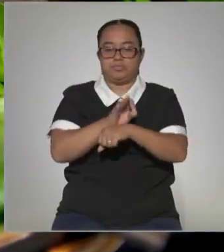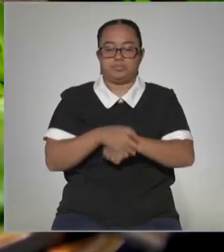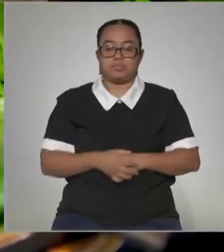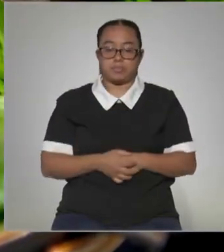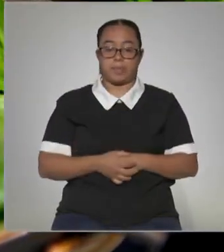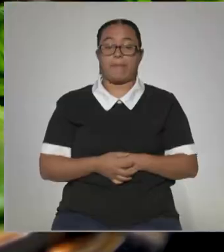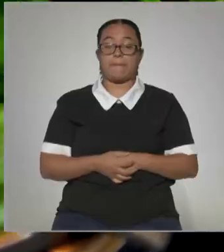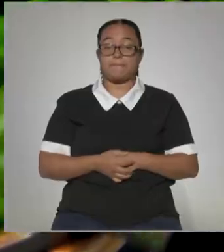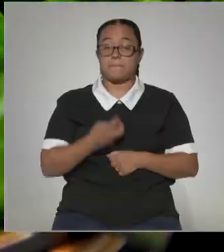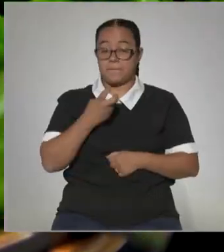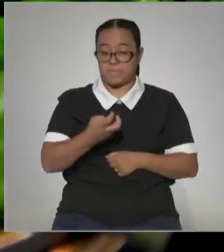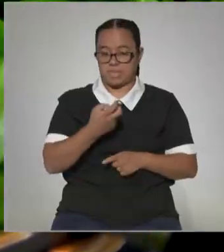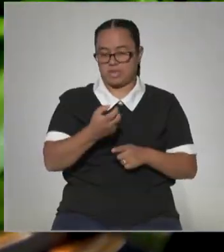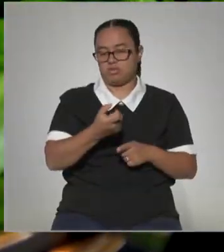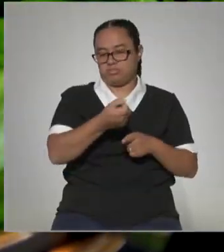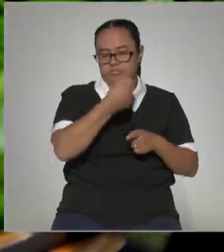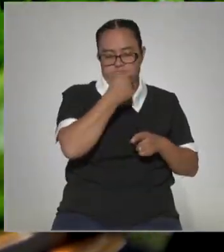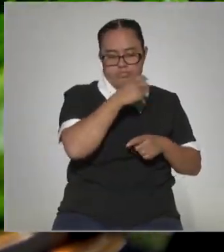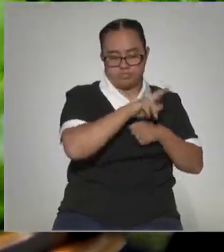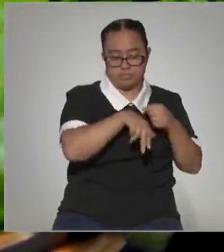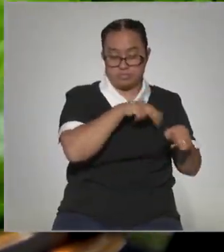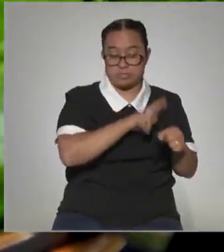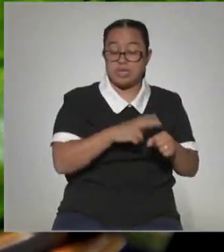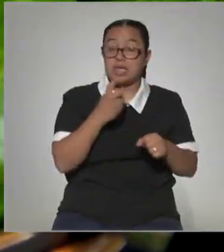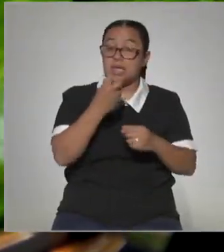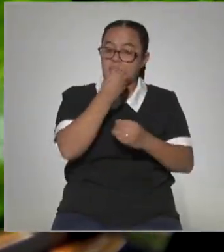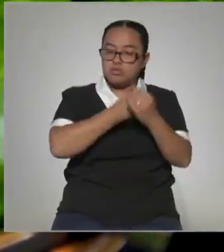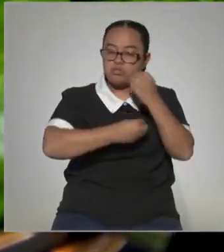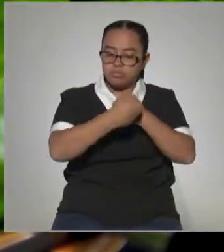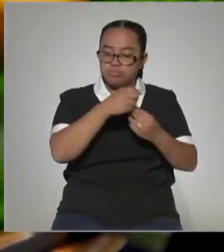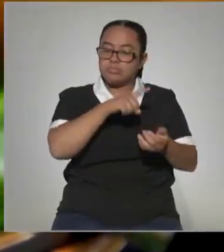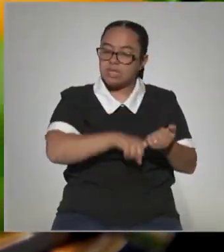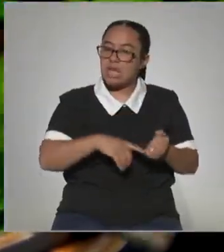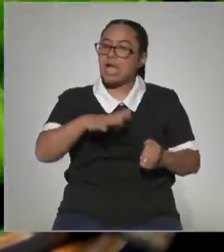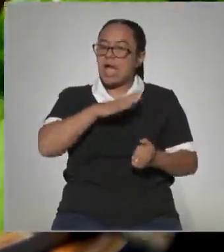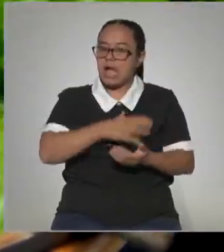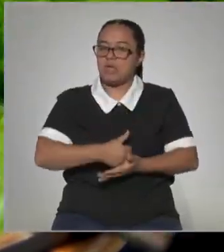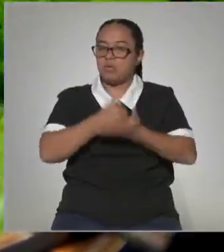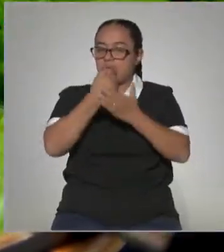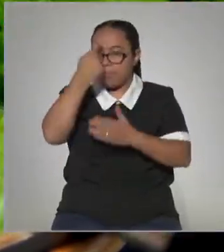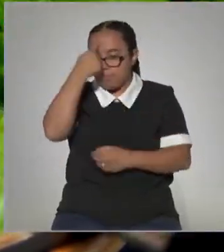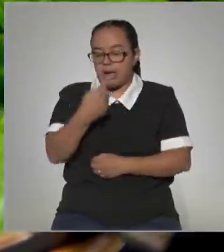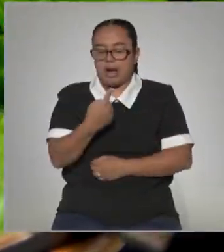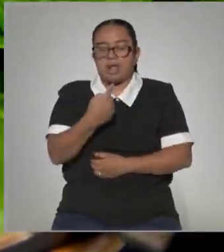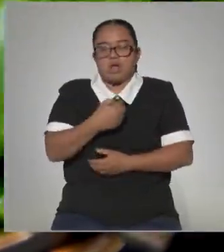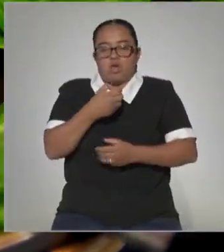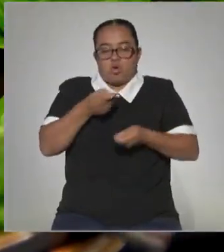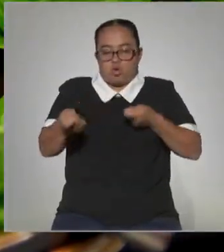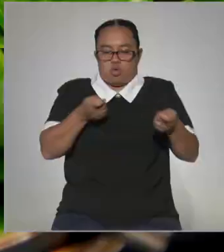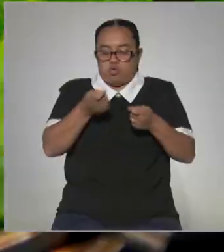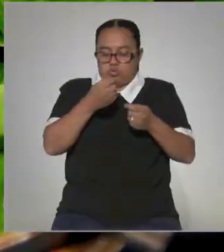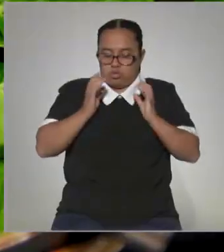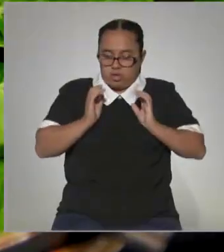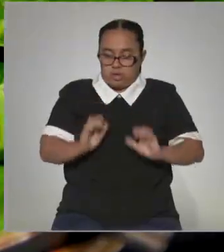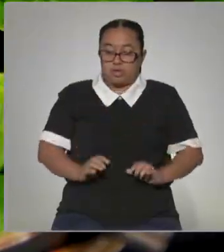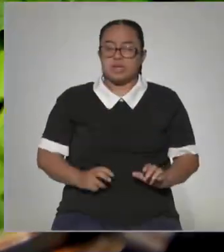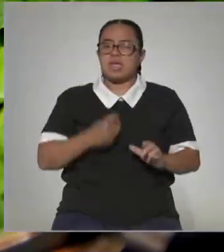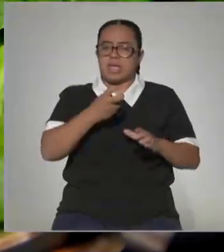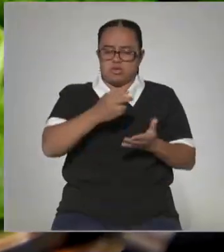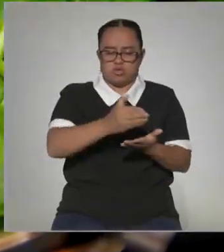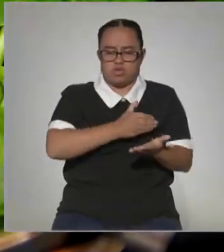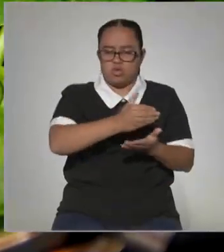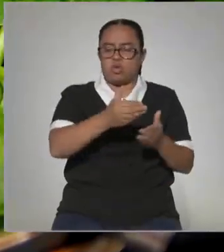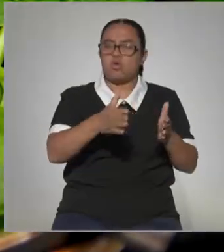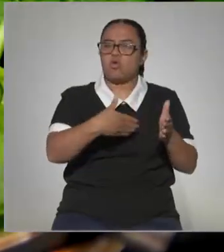del parámetro de la medicina natural, los alimentos son medicina. Y esta forma de preparar los alimentos, así como